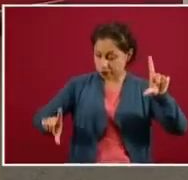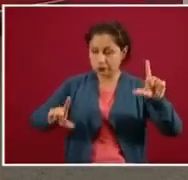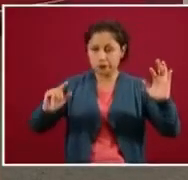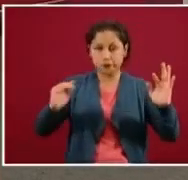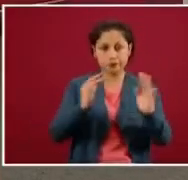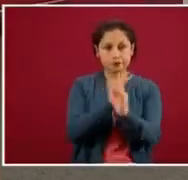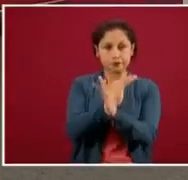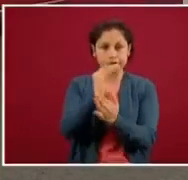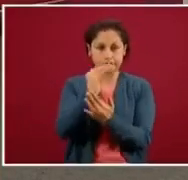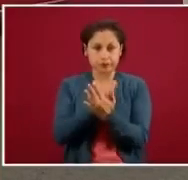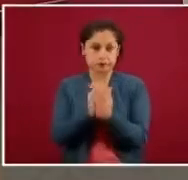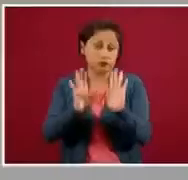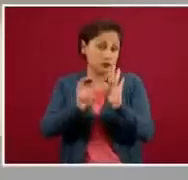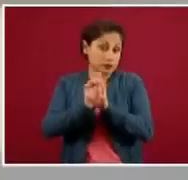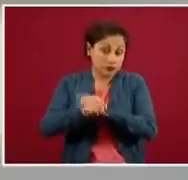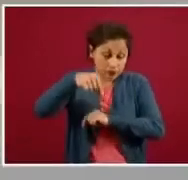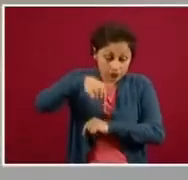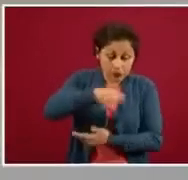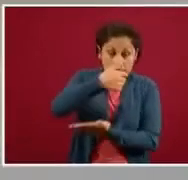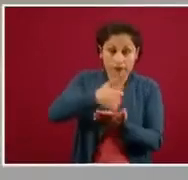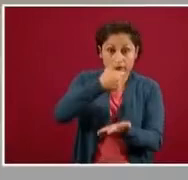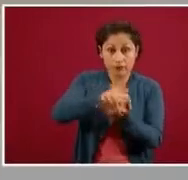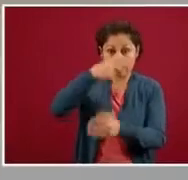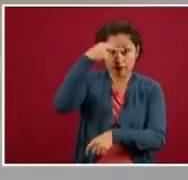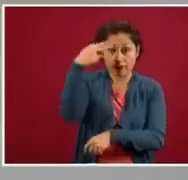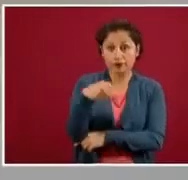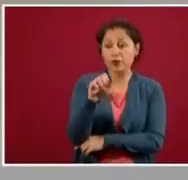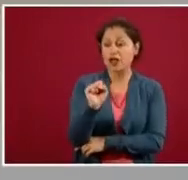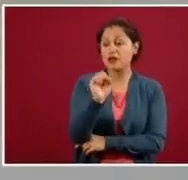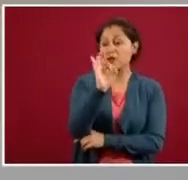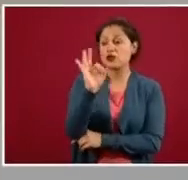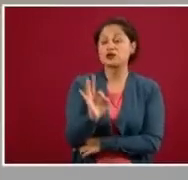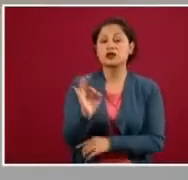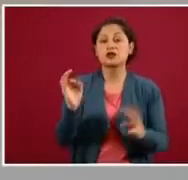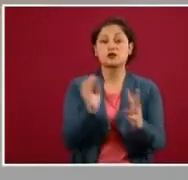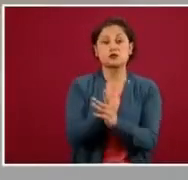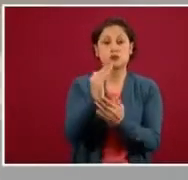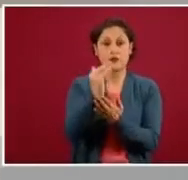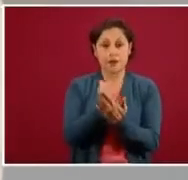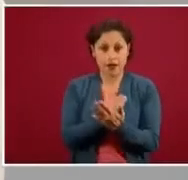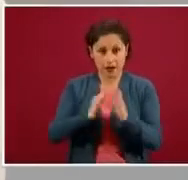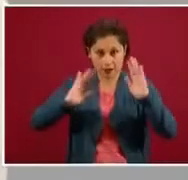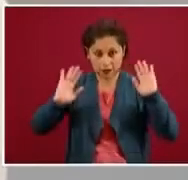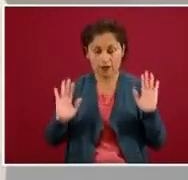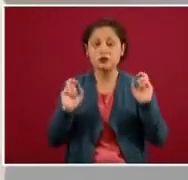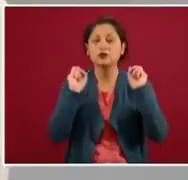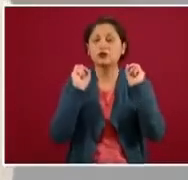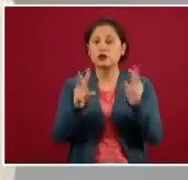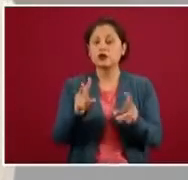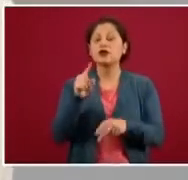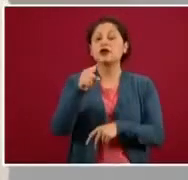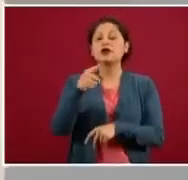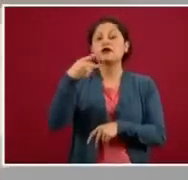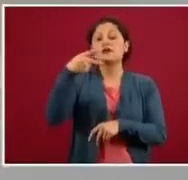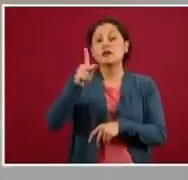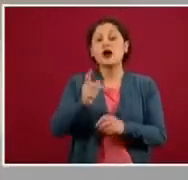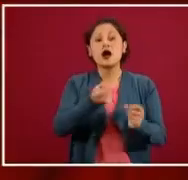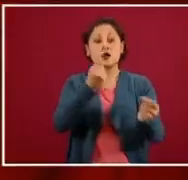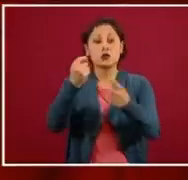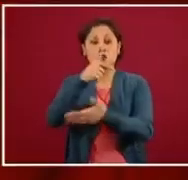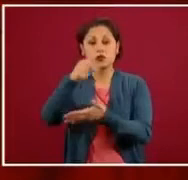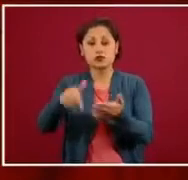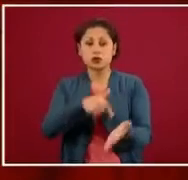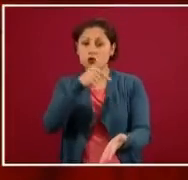México 60%. En otros casos no existe un mecanismo de monitoreo, pero sí se pueden poner en práctica el cierre de